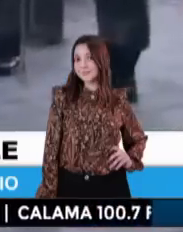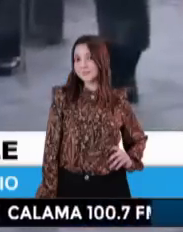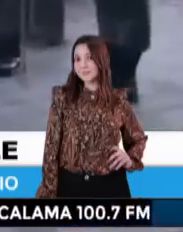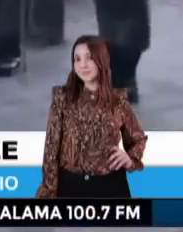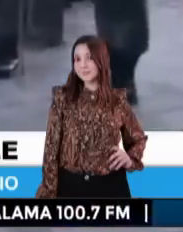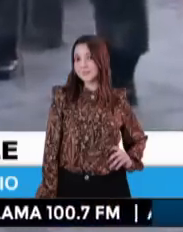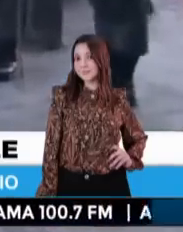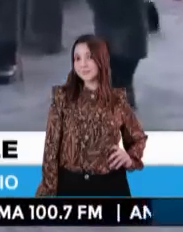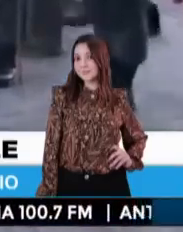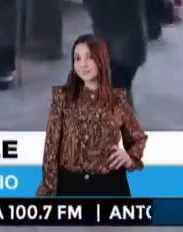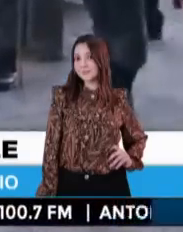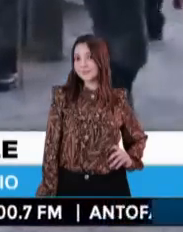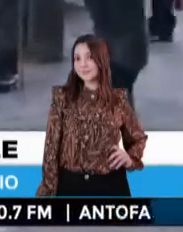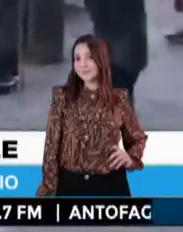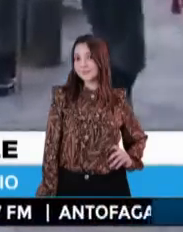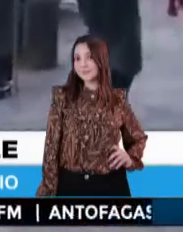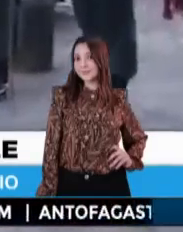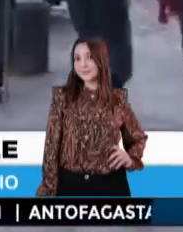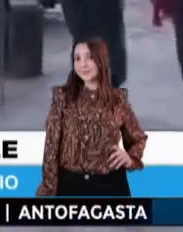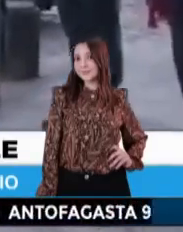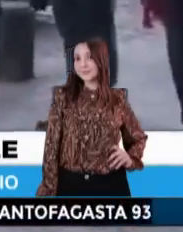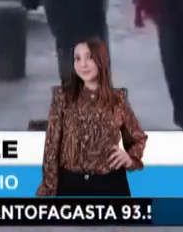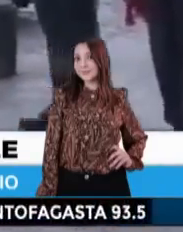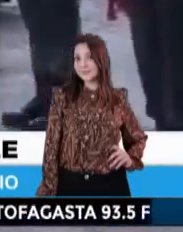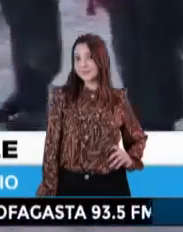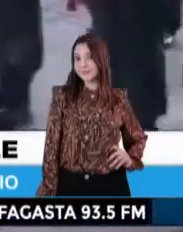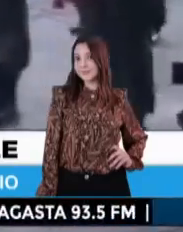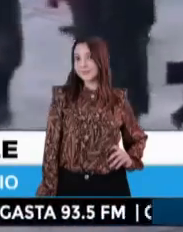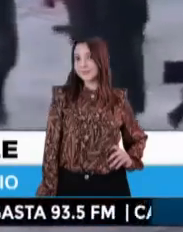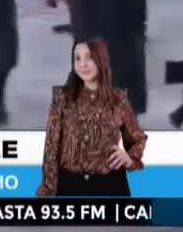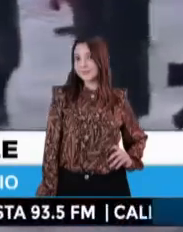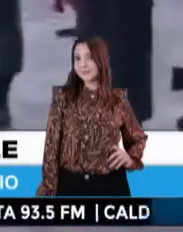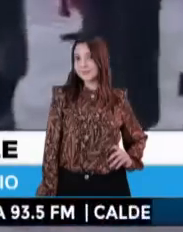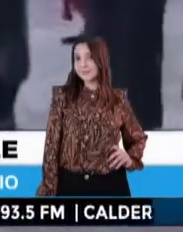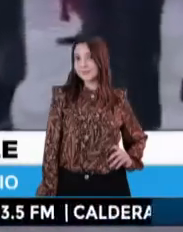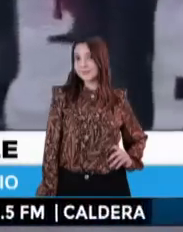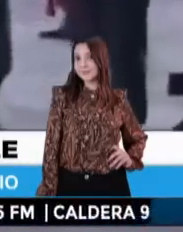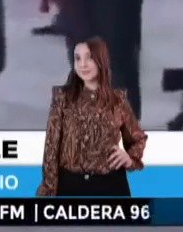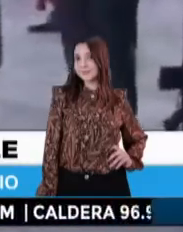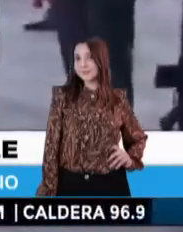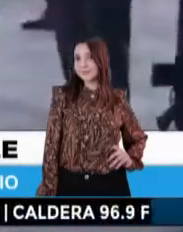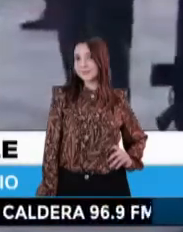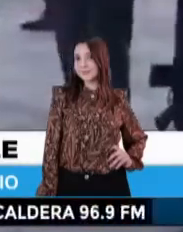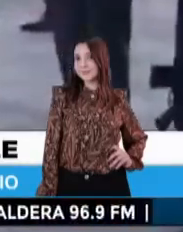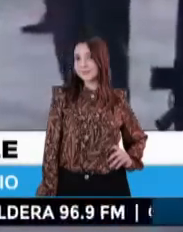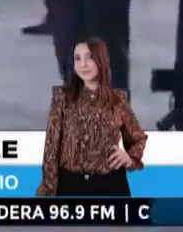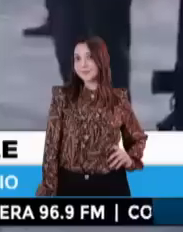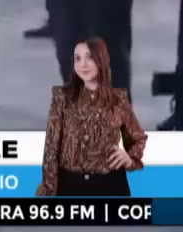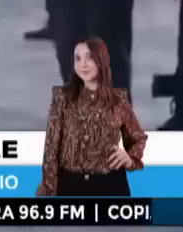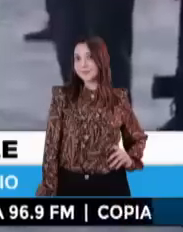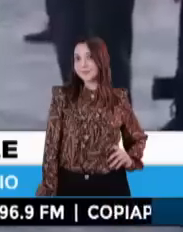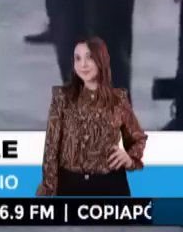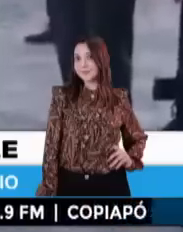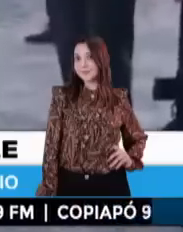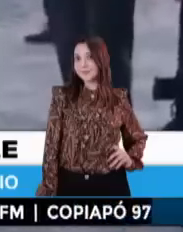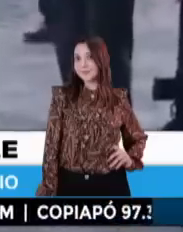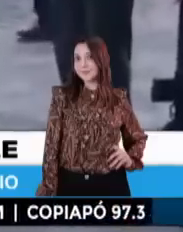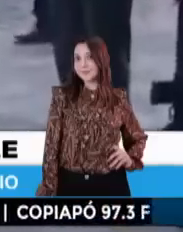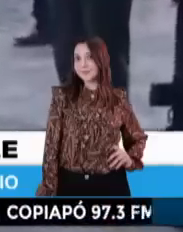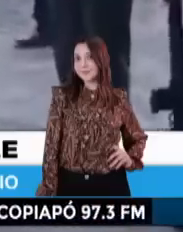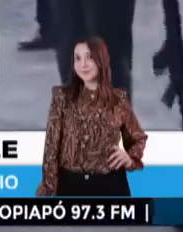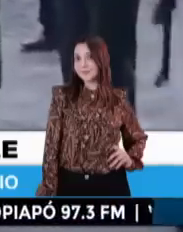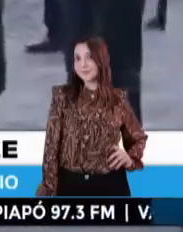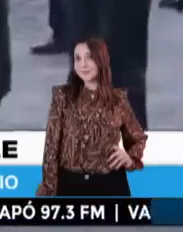Gabriel Gaspar, y el nuevo jefe del Estado Mayor Conjunto, el vicealmirante José Luis Fernández. Al respecto, el presidente